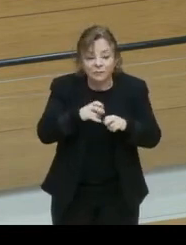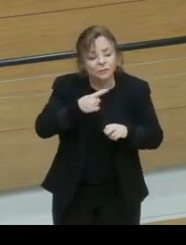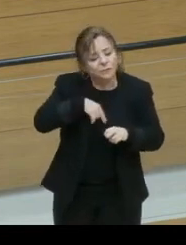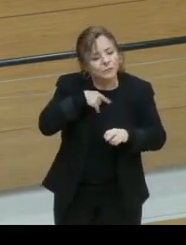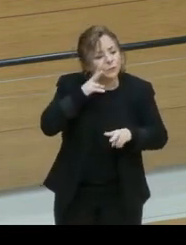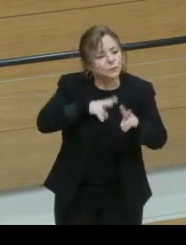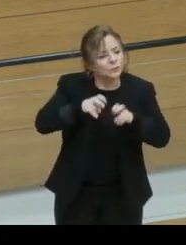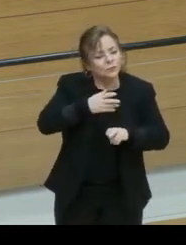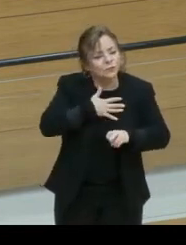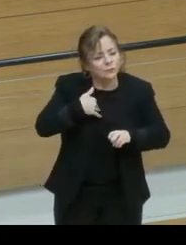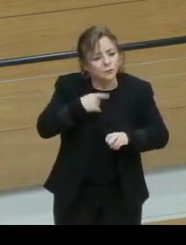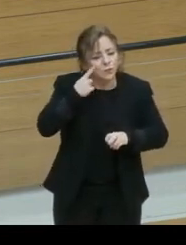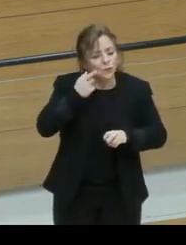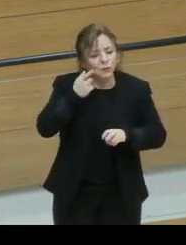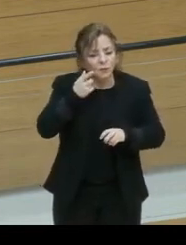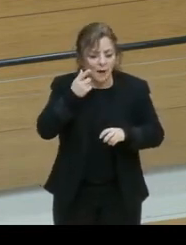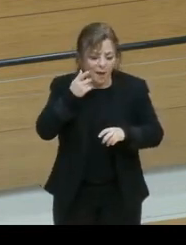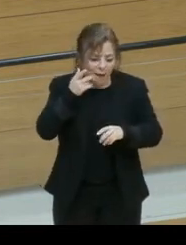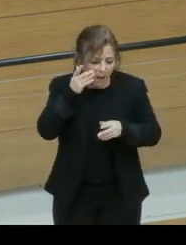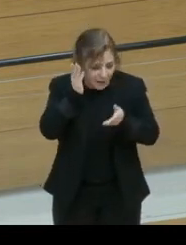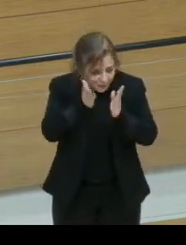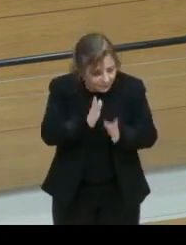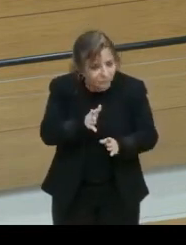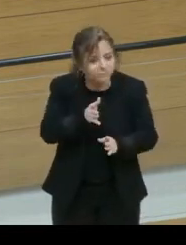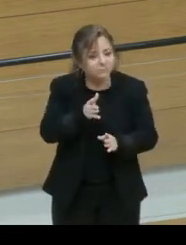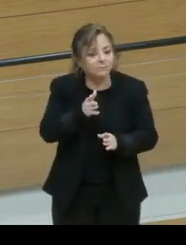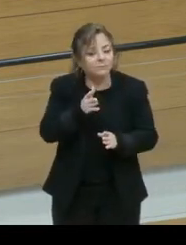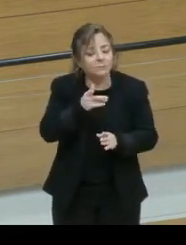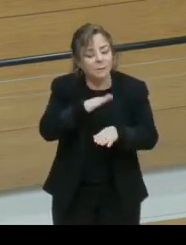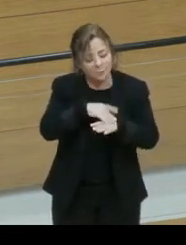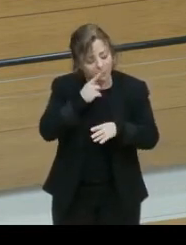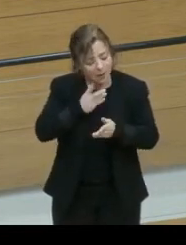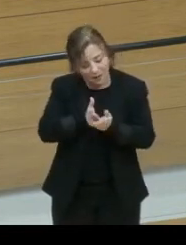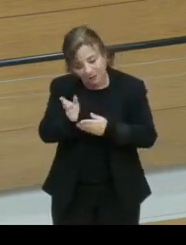buscar una terapia alternativa.